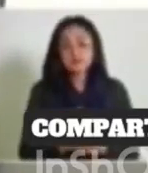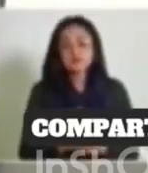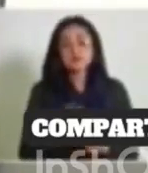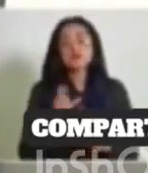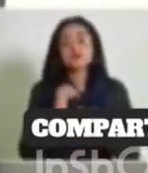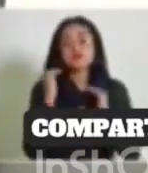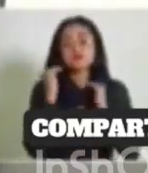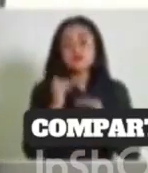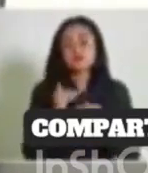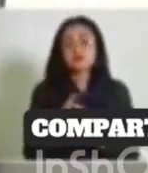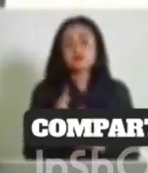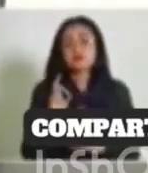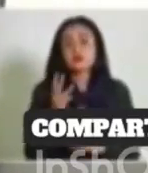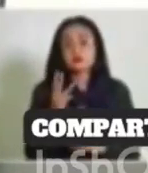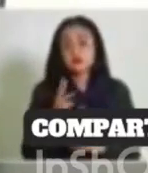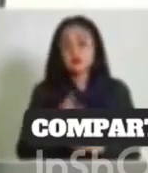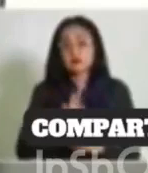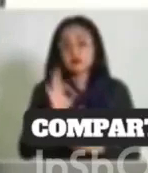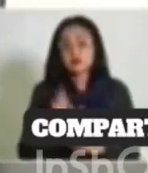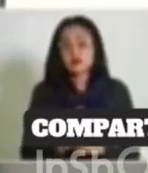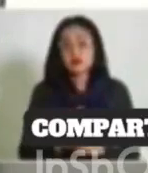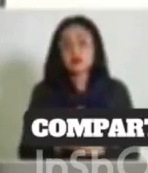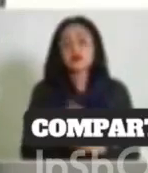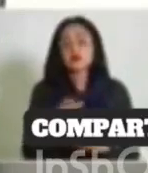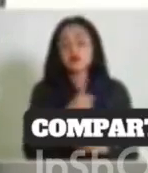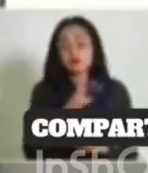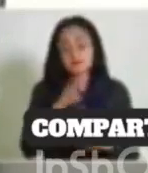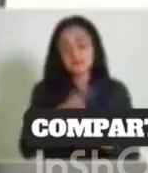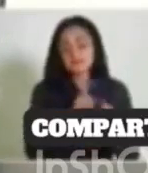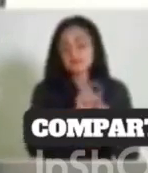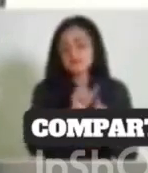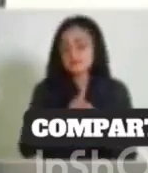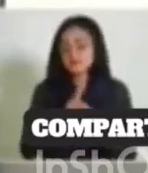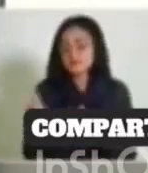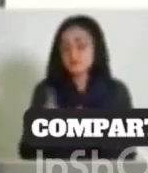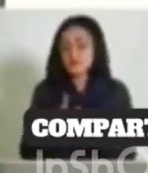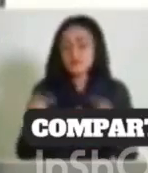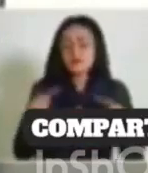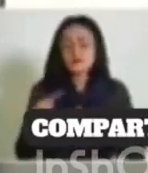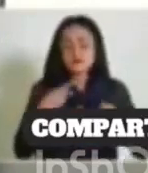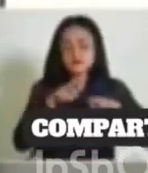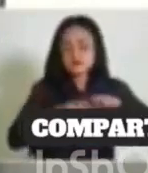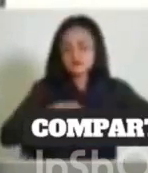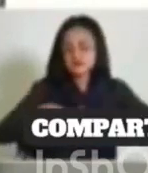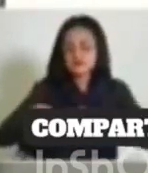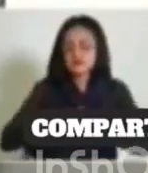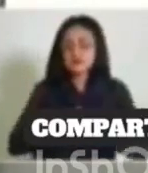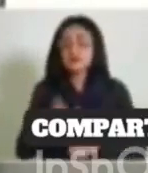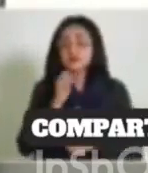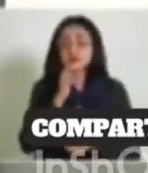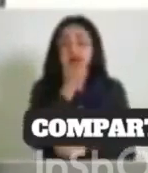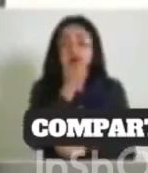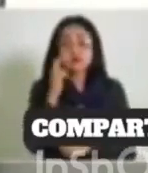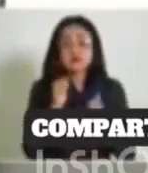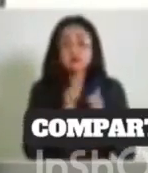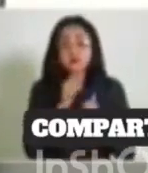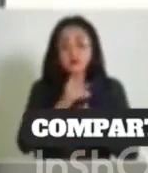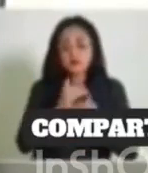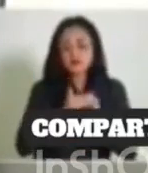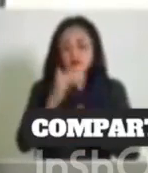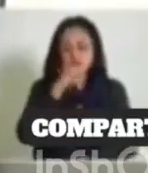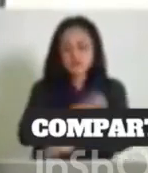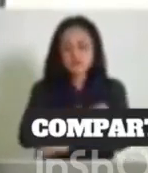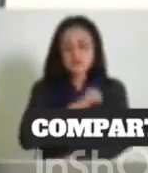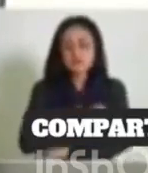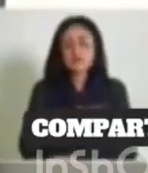Conservarán el aforo reducido del 33%, garantizando la sana distancia entre comensales. Para restaurantes con servicio de ventanilla,